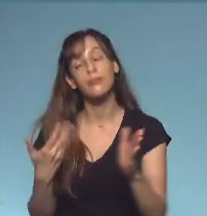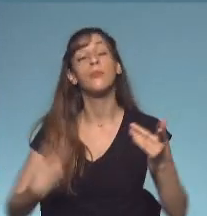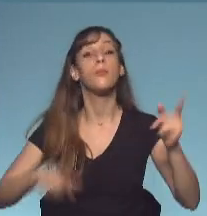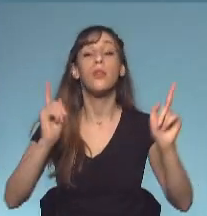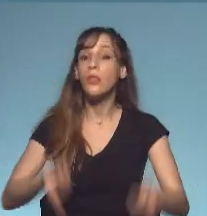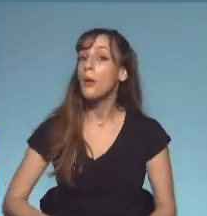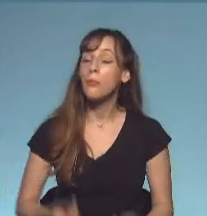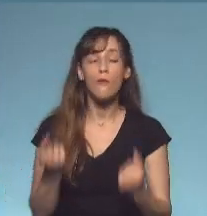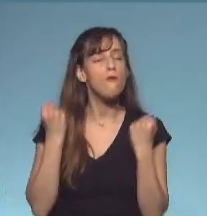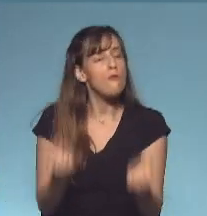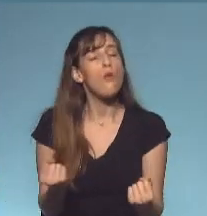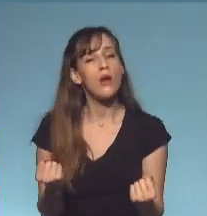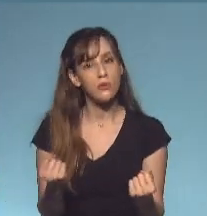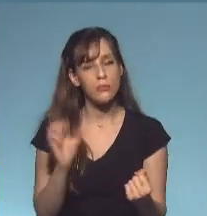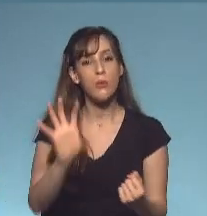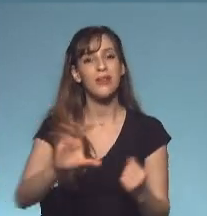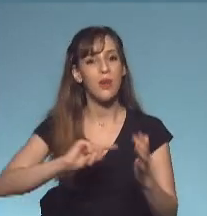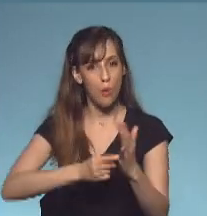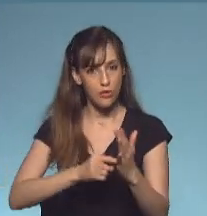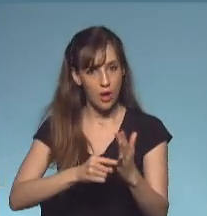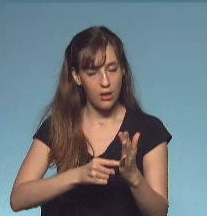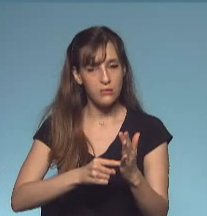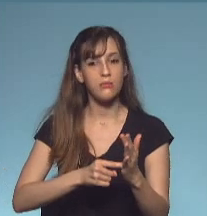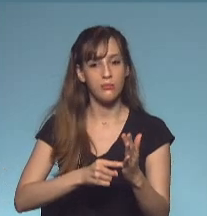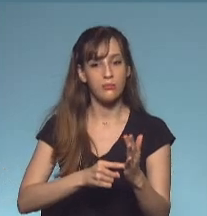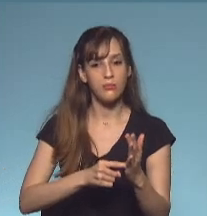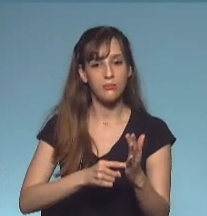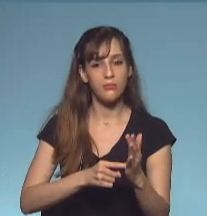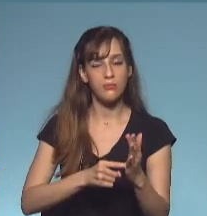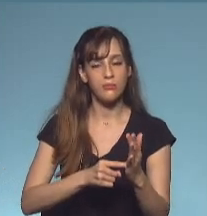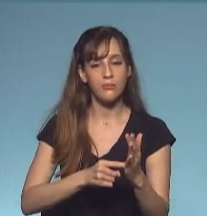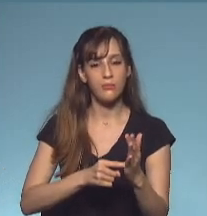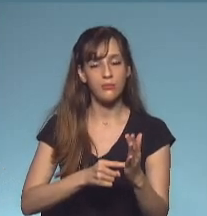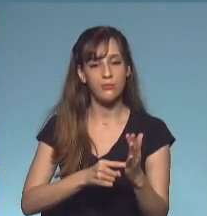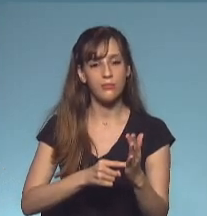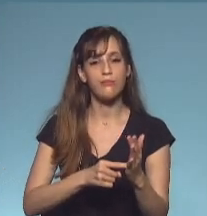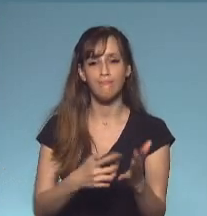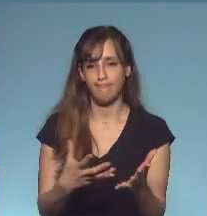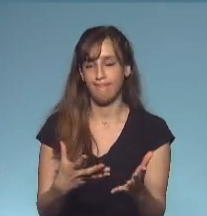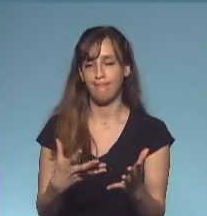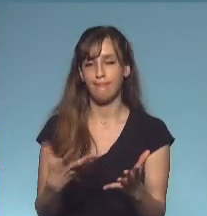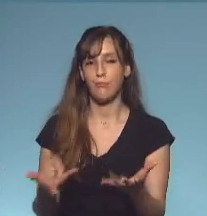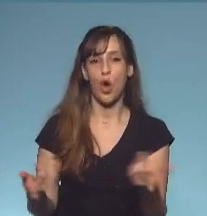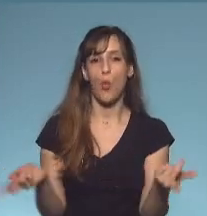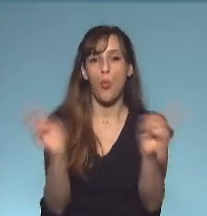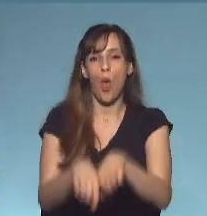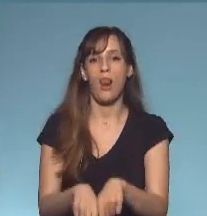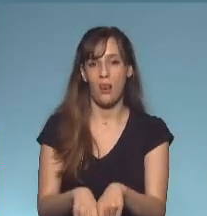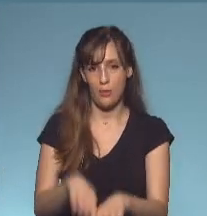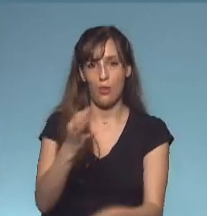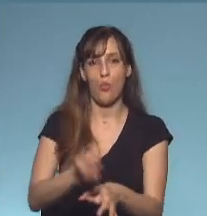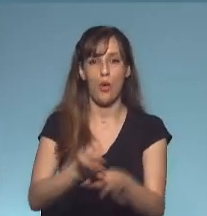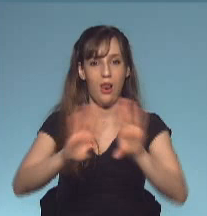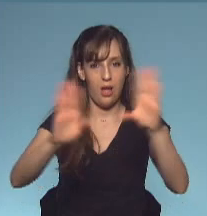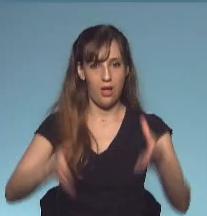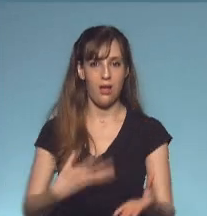inmenso esfuerzo en la provincia de Buenos Aires de recuperar, como lo hemos hecho, una presencialidad en el sistema